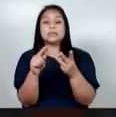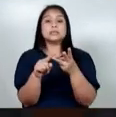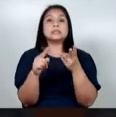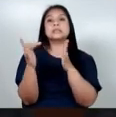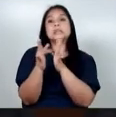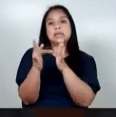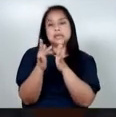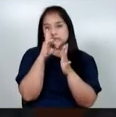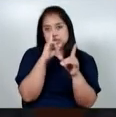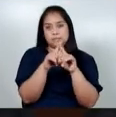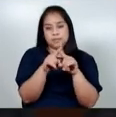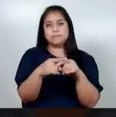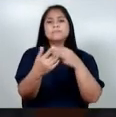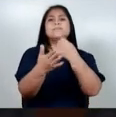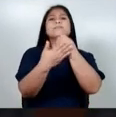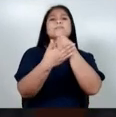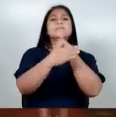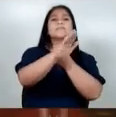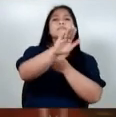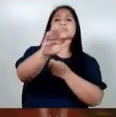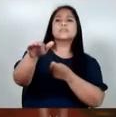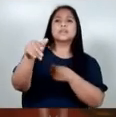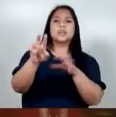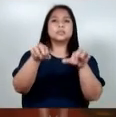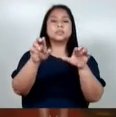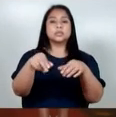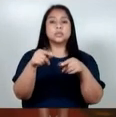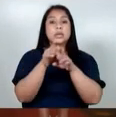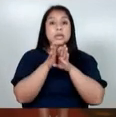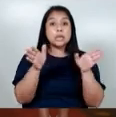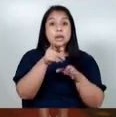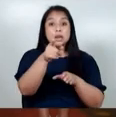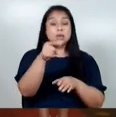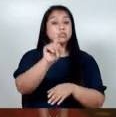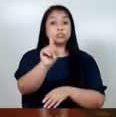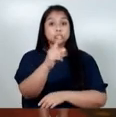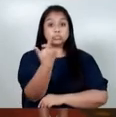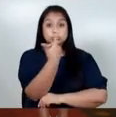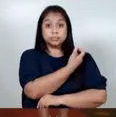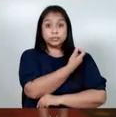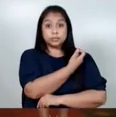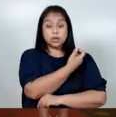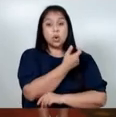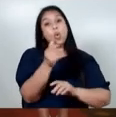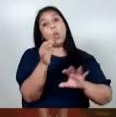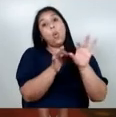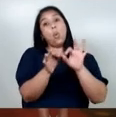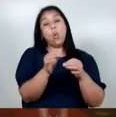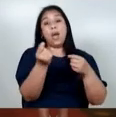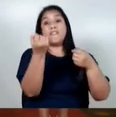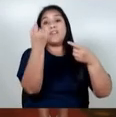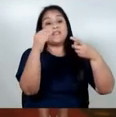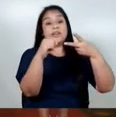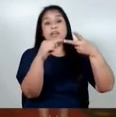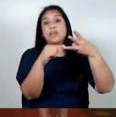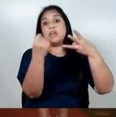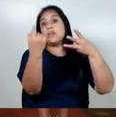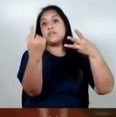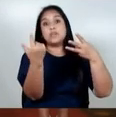también un llamado a la población en general para que quienes no se han vacunado o no hayan completado su esquema de